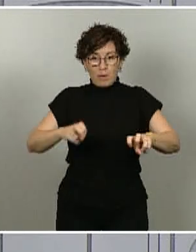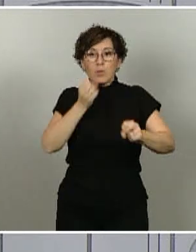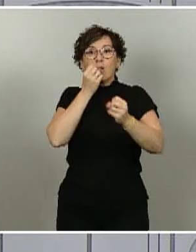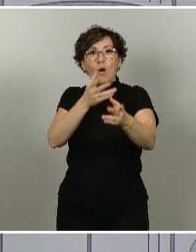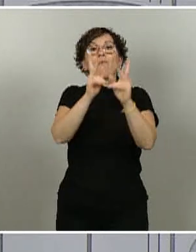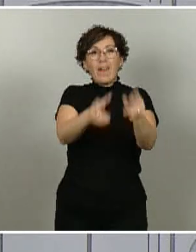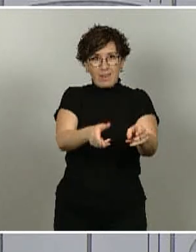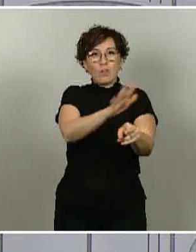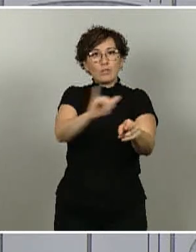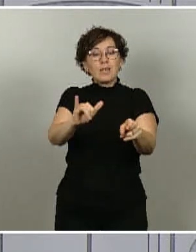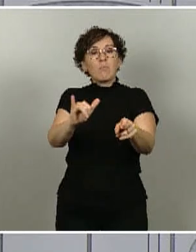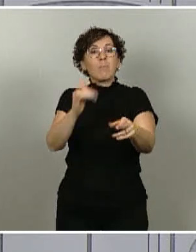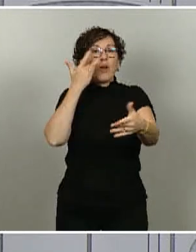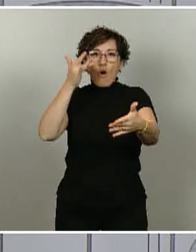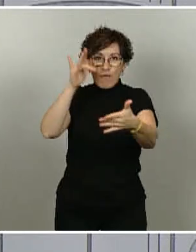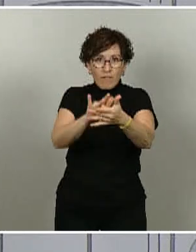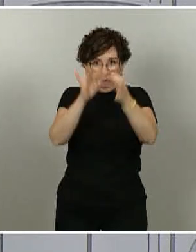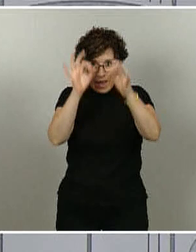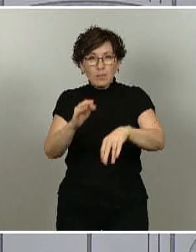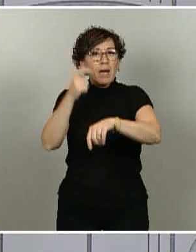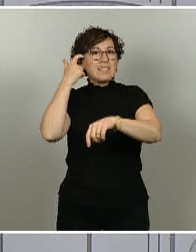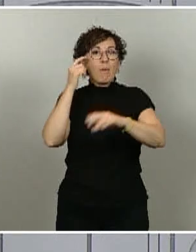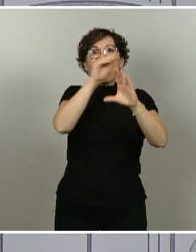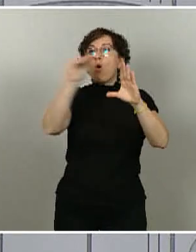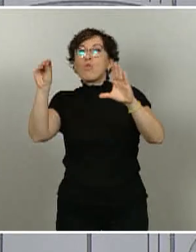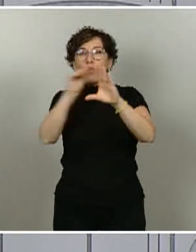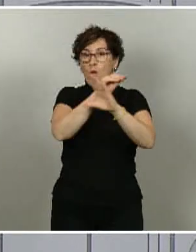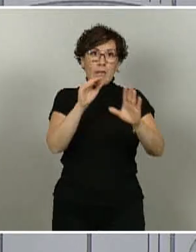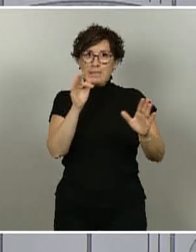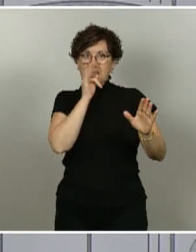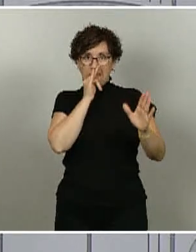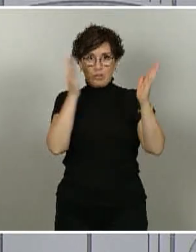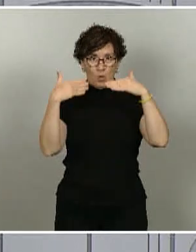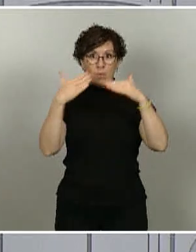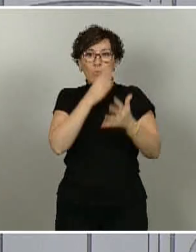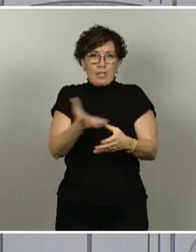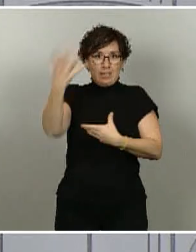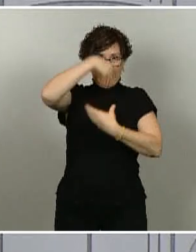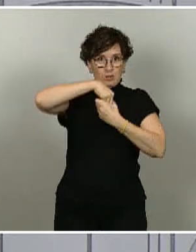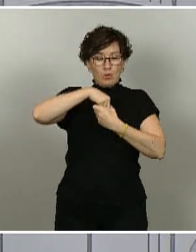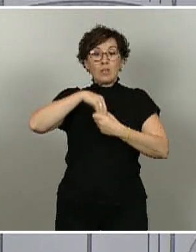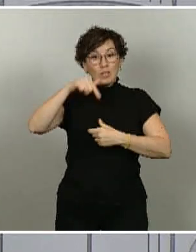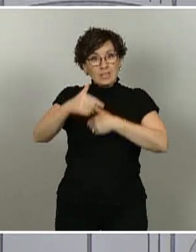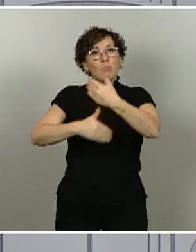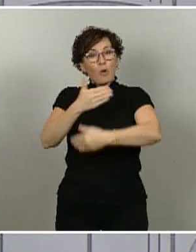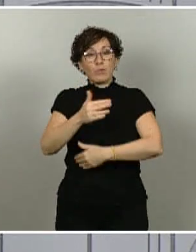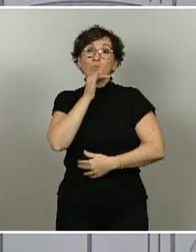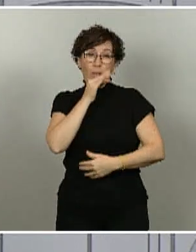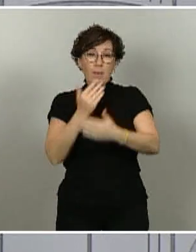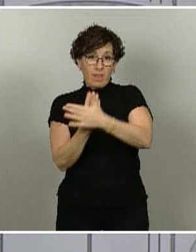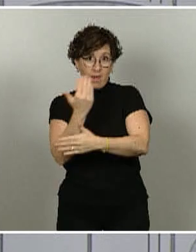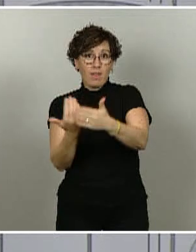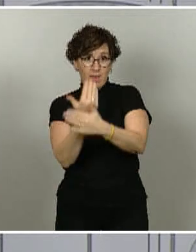una fecha de defunción donde poder ubicarlos. Este proceso va a seguir todavía durante varios días, porque todavía tenemos algunos cientos